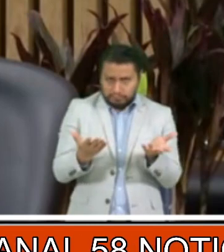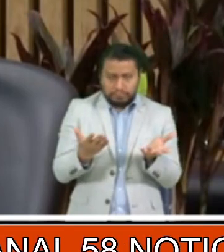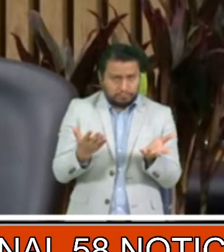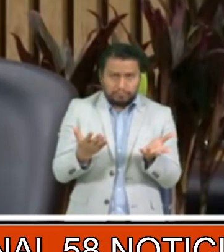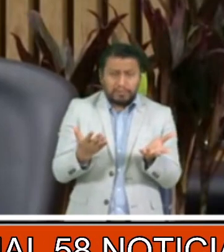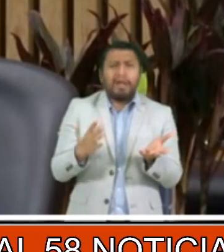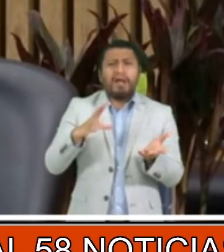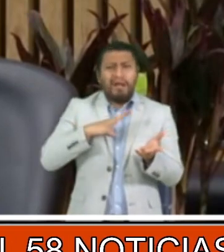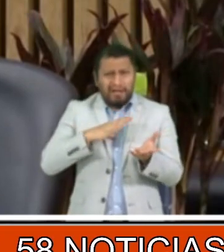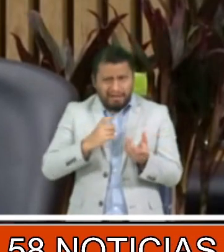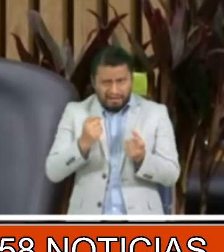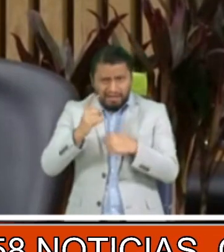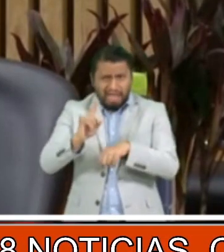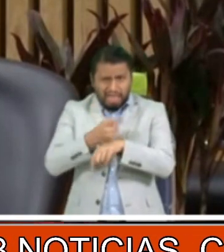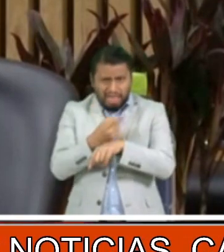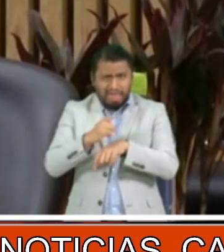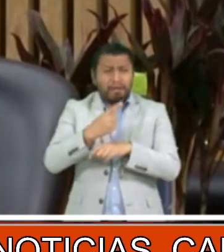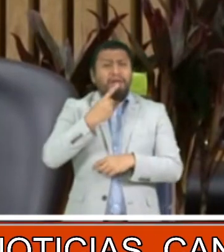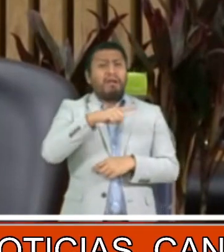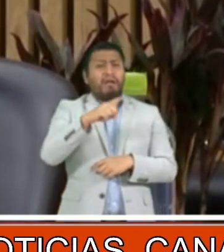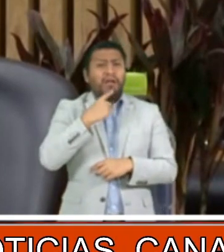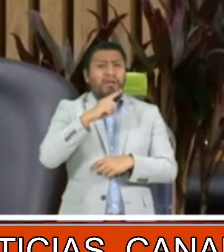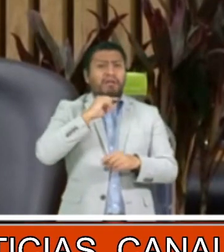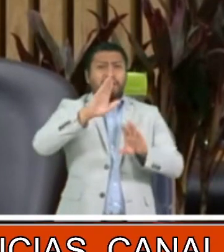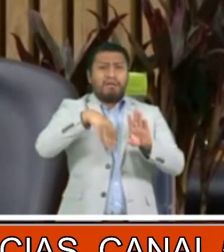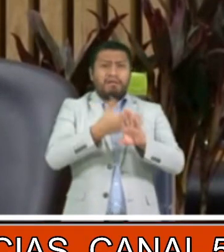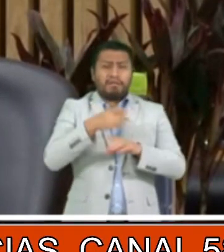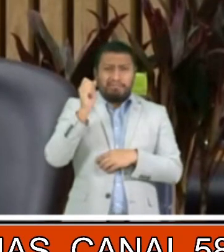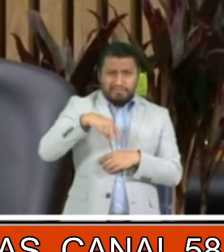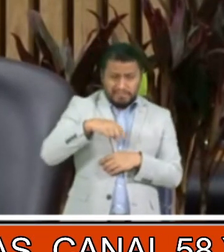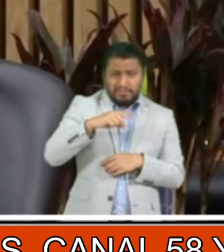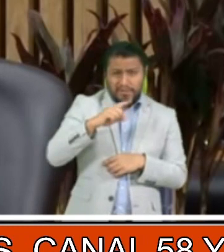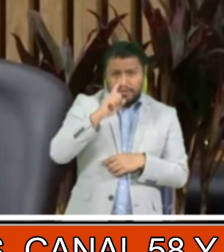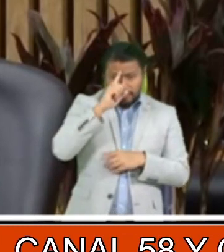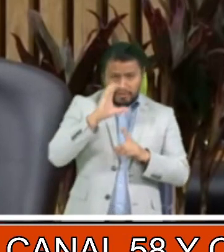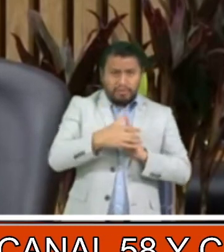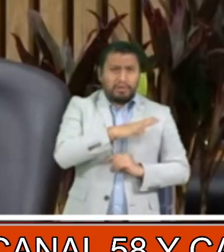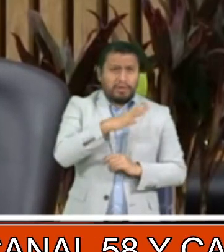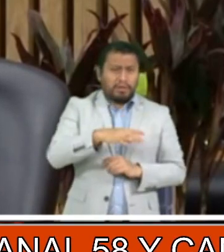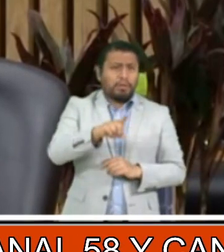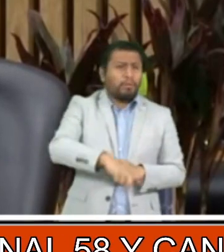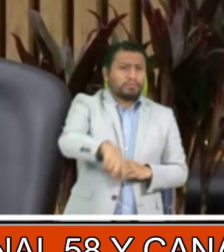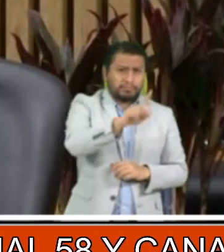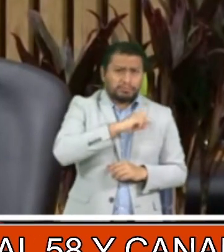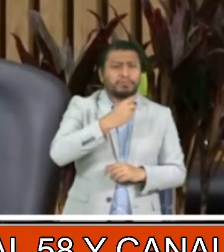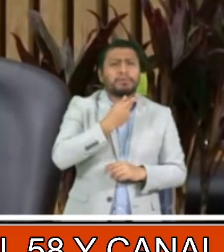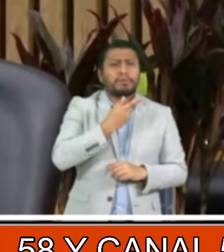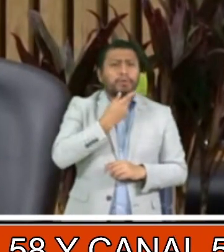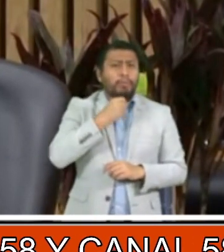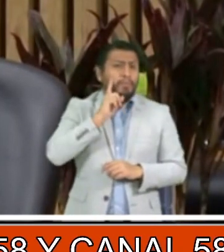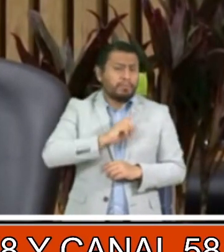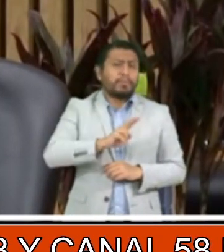múltiples irregularidades que se han denunciado ante el Pleno de este Consejo General. Ustedes, señoras consejeras, señores consejeros, deben